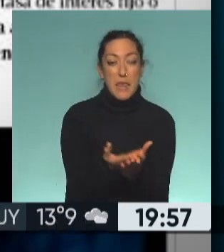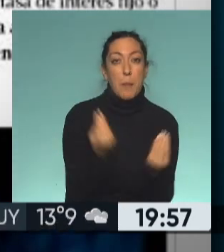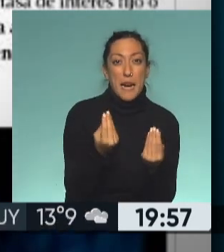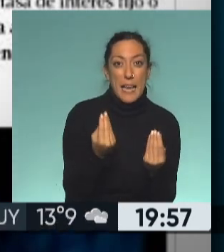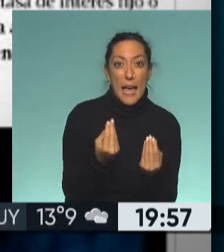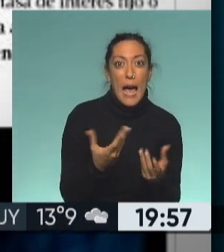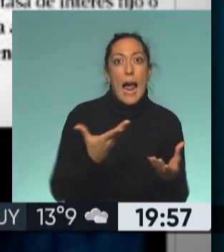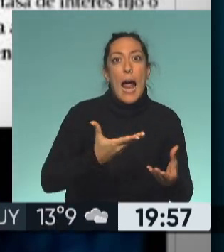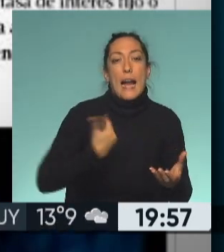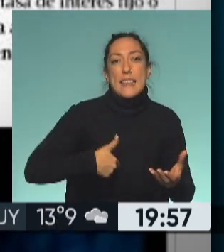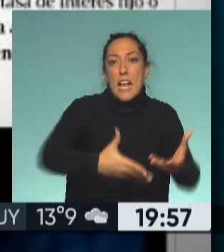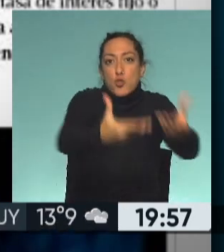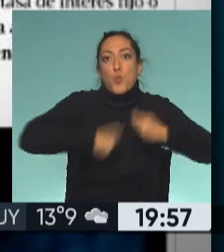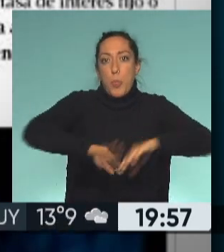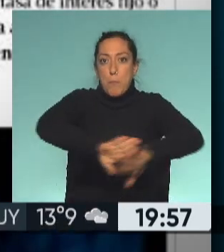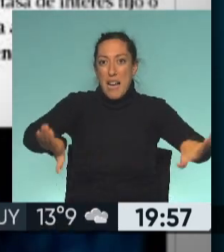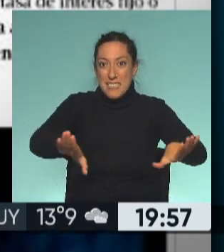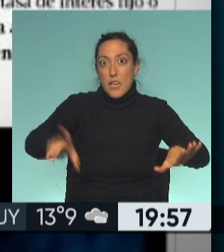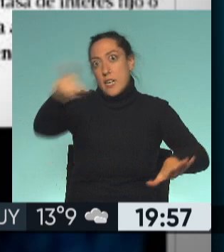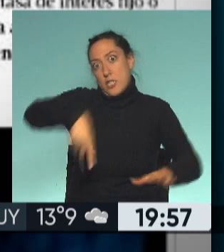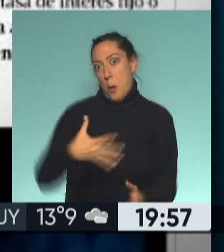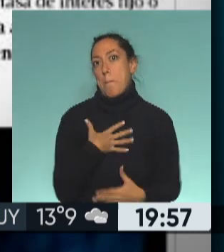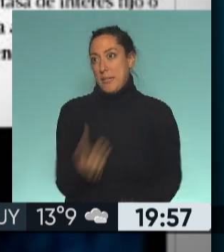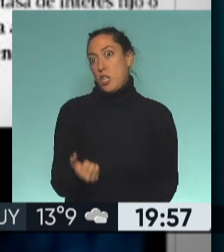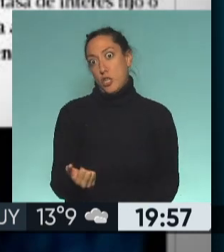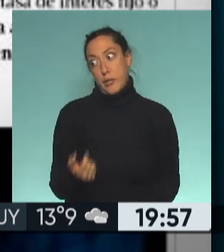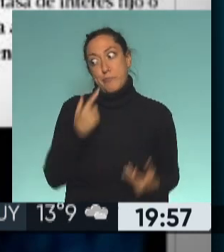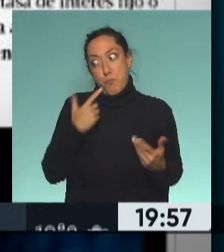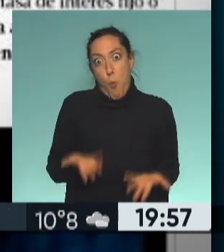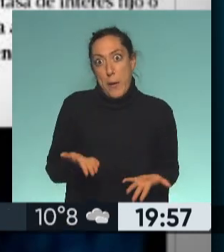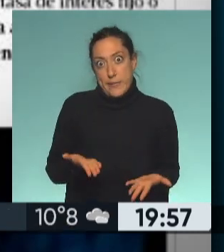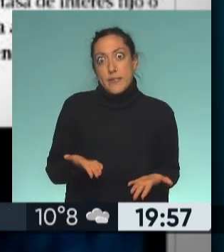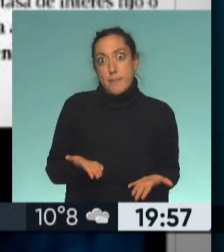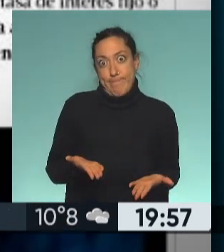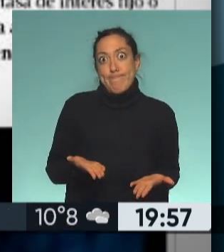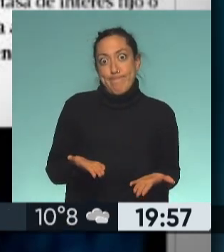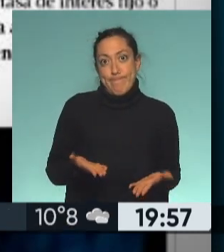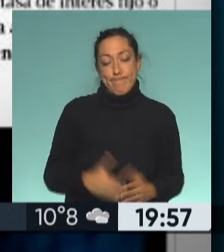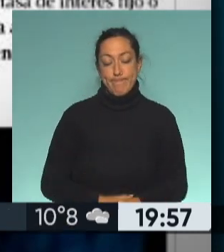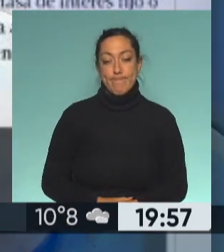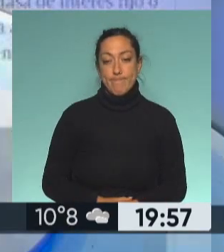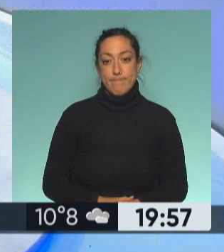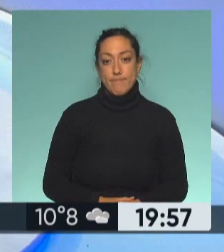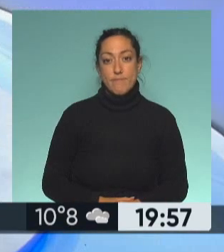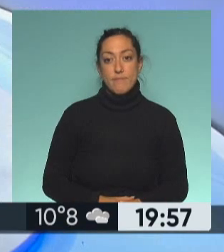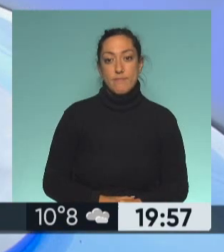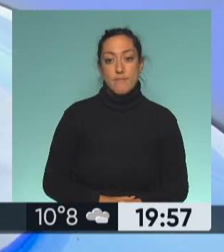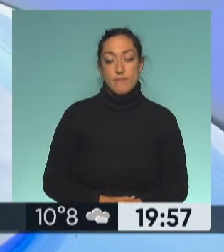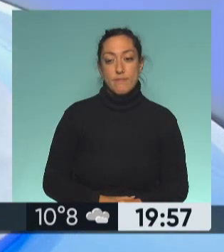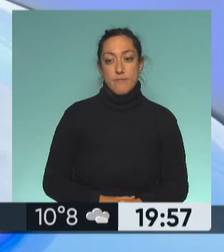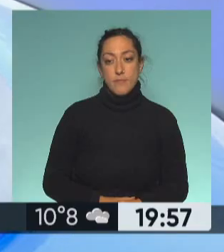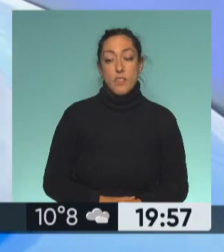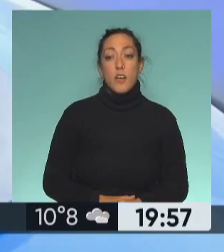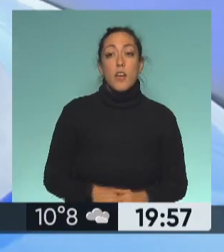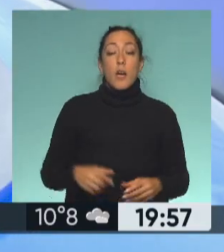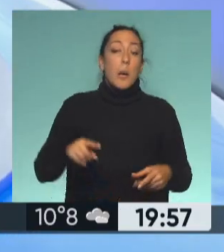que la le corran el Argentina. arco. Lo Claro. que demuestra el patriotismo de este señor. Por ¿no? supuesto. Patriotismo Caram, absoluto. Bueno, Quiroga. quedó afuera toda la interna del